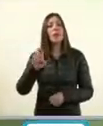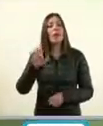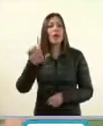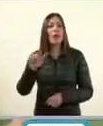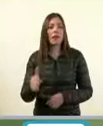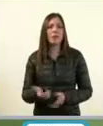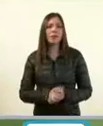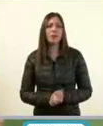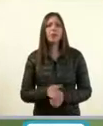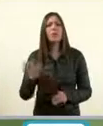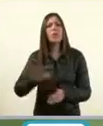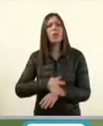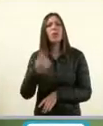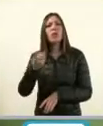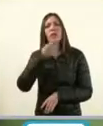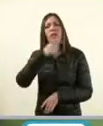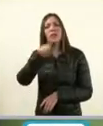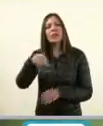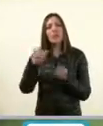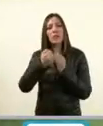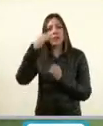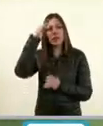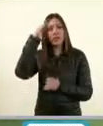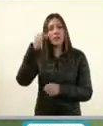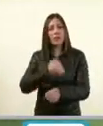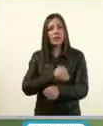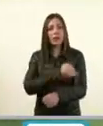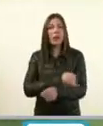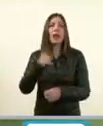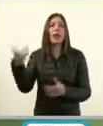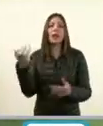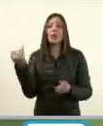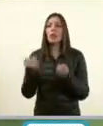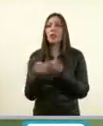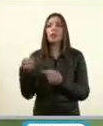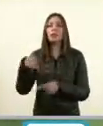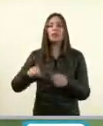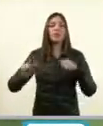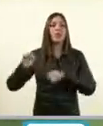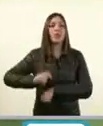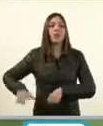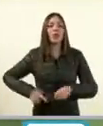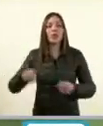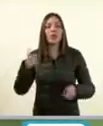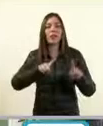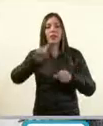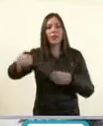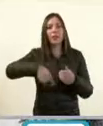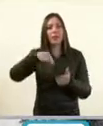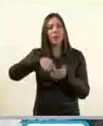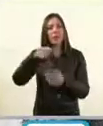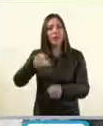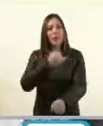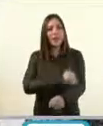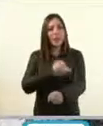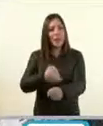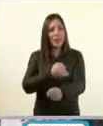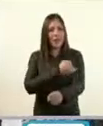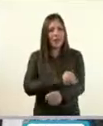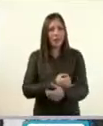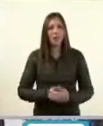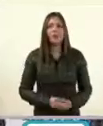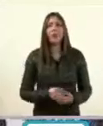quien gobernaba la ciudad de Iztapalapa, una de las ciudades más grandes también de México, de la zona. Sí. Y volviendo a que persiguen a los